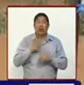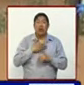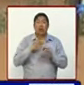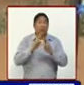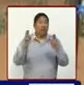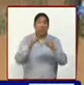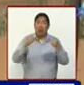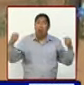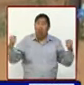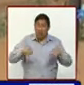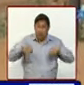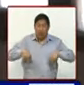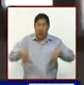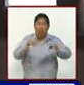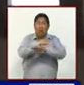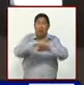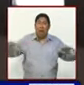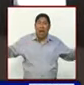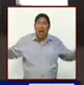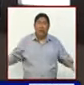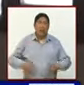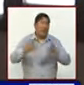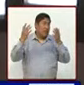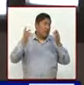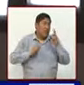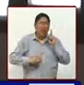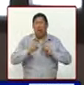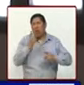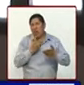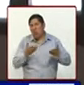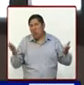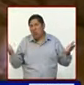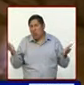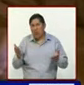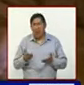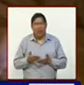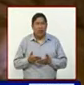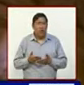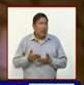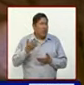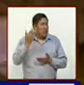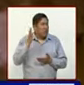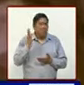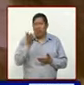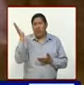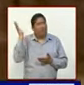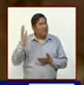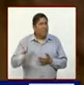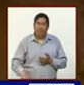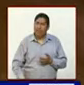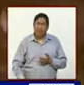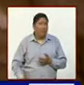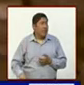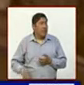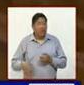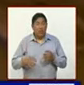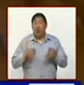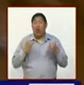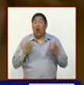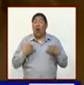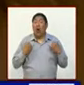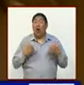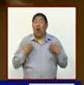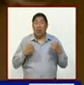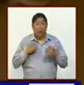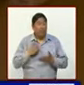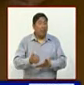Ropero, mesas tenía. Algunas cosas sacamos, algunos no se han quedado. Los vecinos, los jovencitos